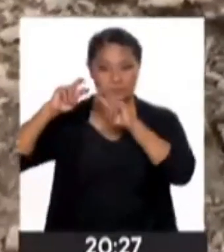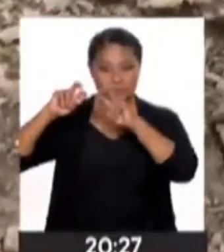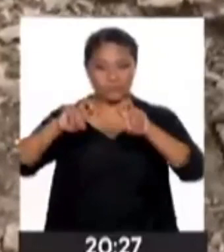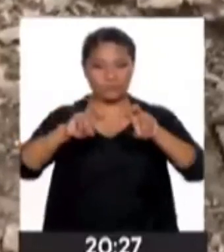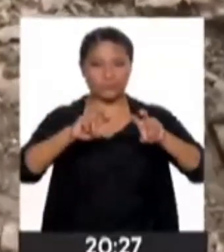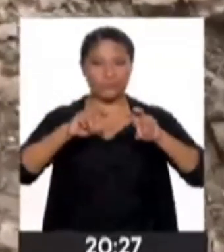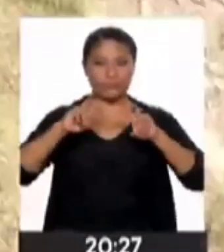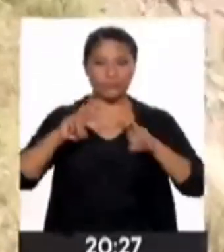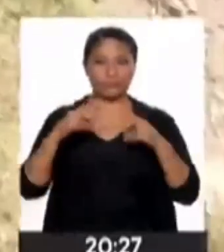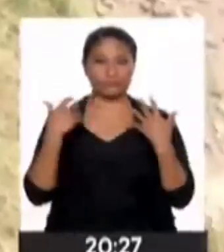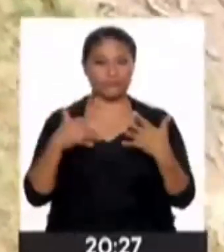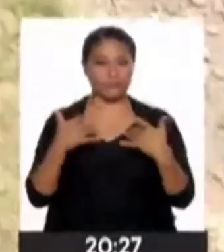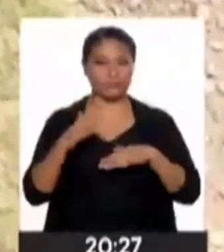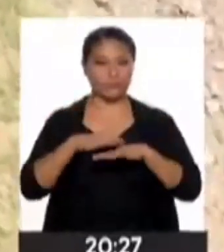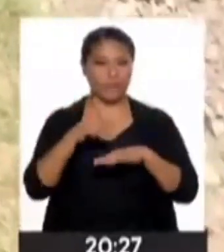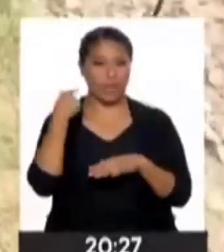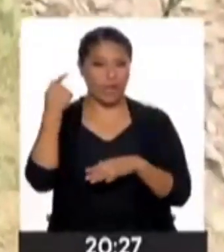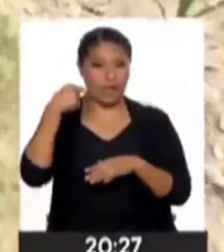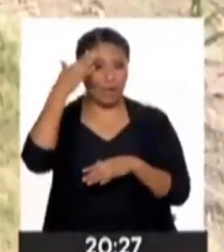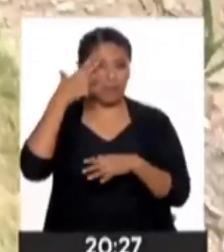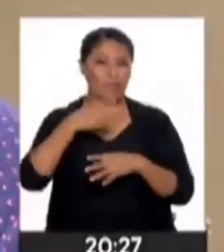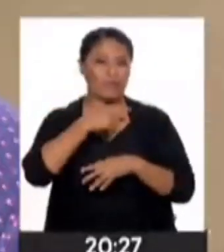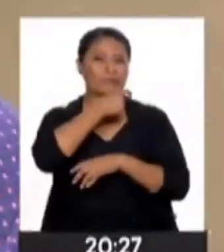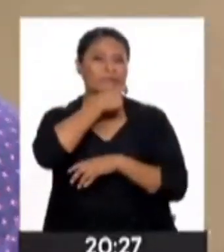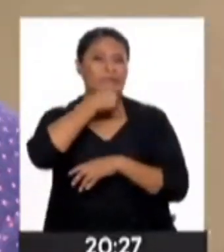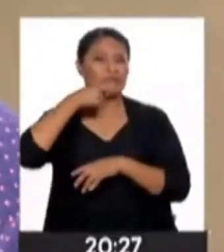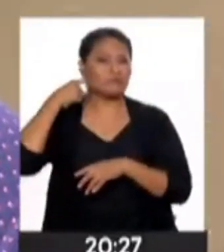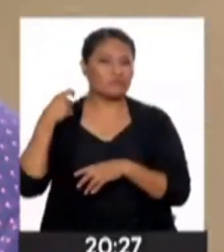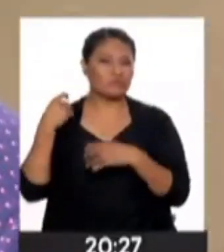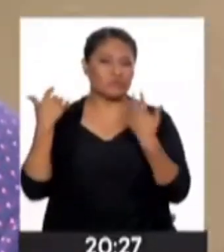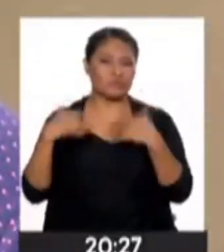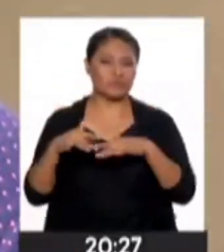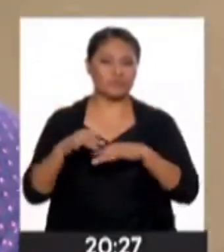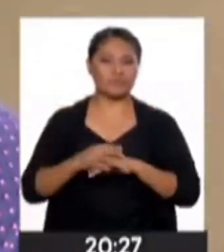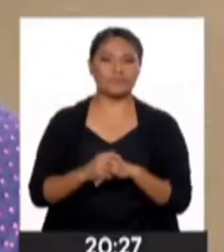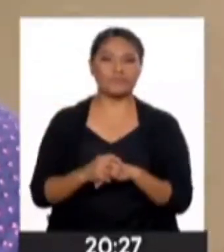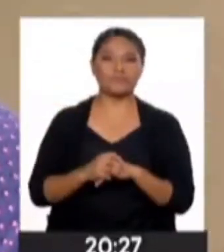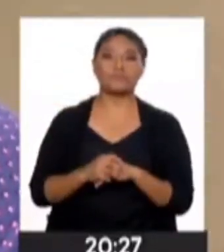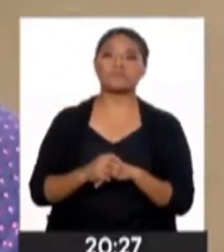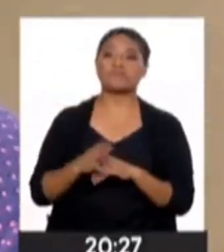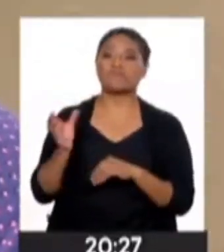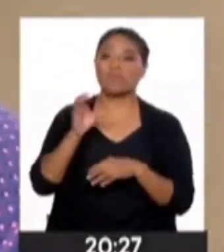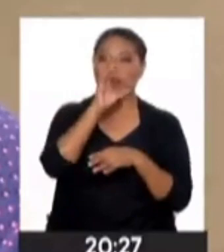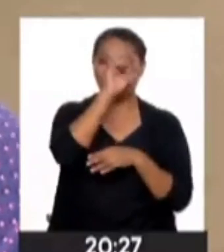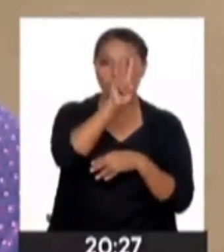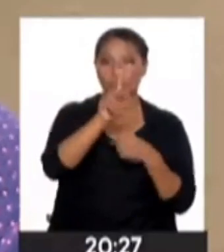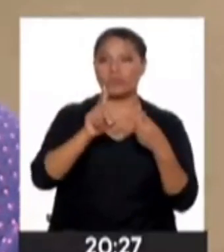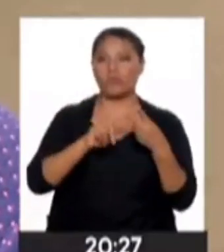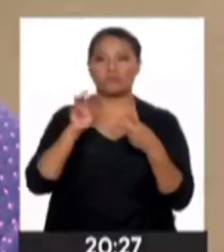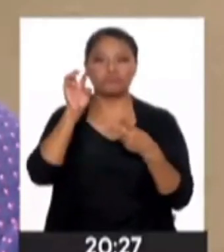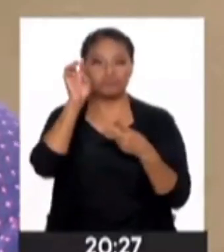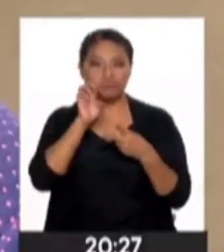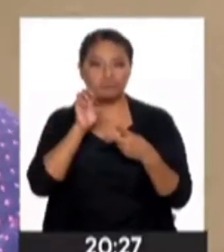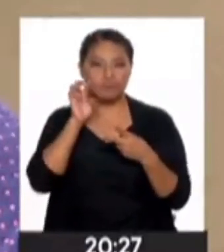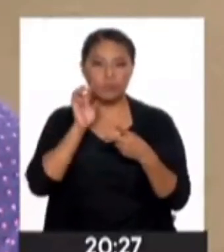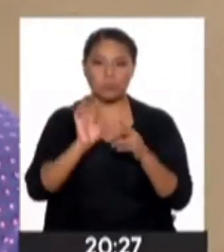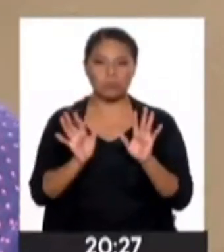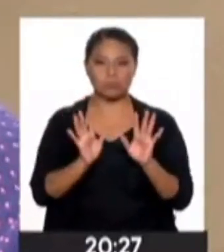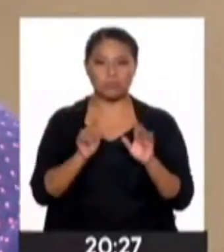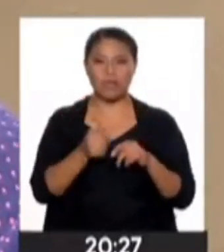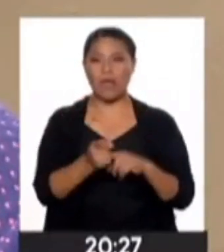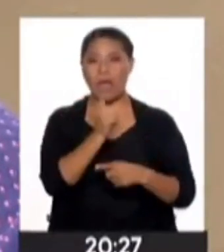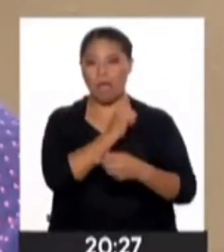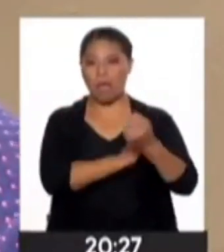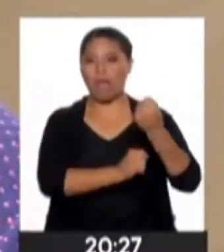de acciones del Estado frente a las sequías. No incluyen, por ejemplo, a Cusco, Puno, que son justamente las que desde el